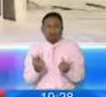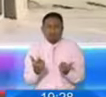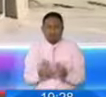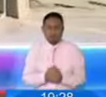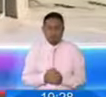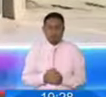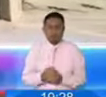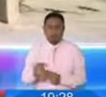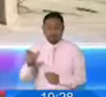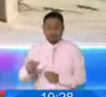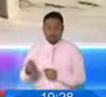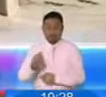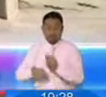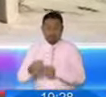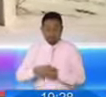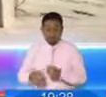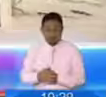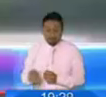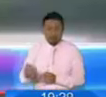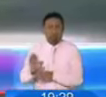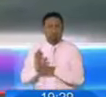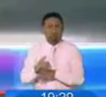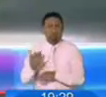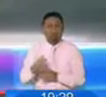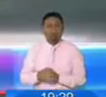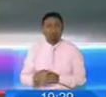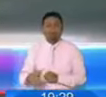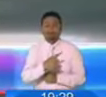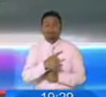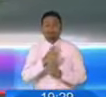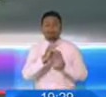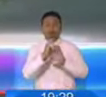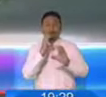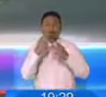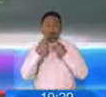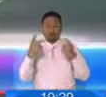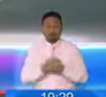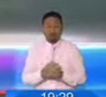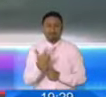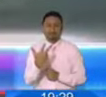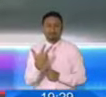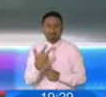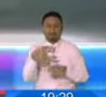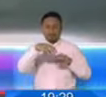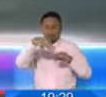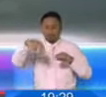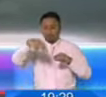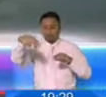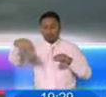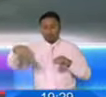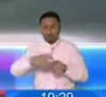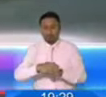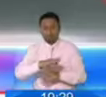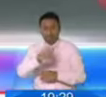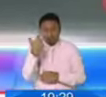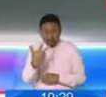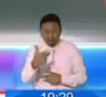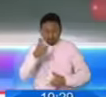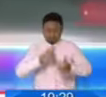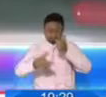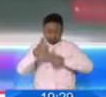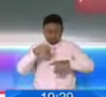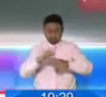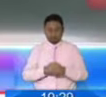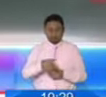una vendedora informal. Según su versión, de la unidad de transporte público se bajaron tres personas, supuestamente estaban en estado etílico. Una de